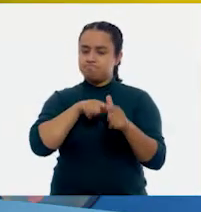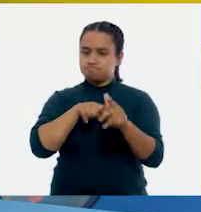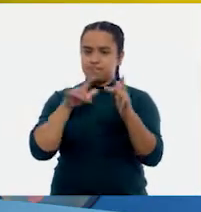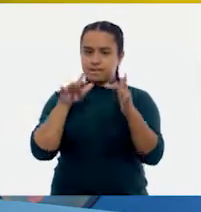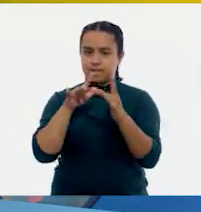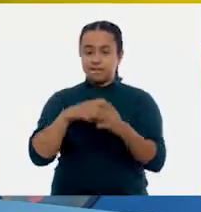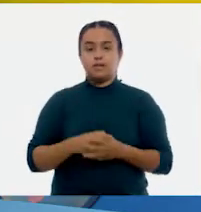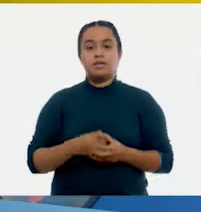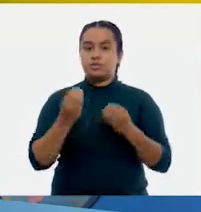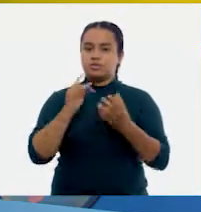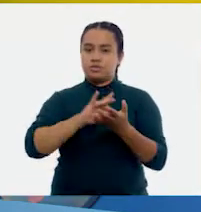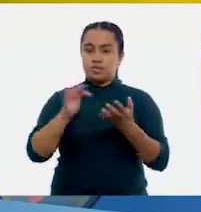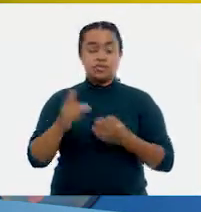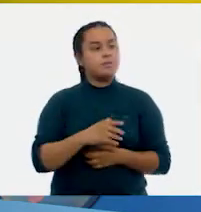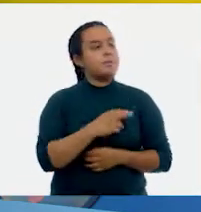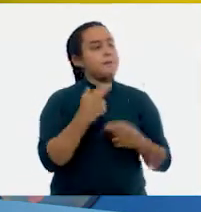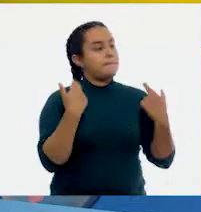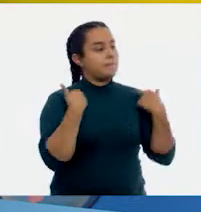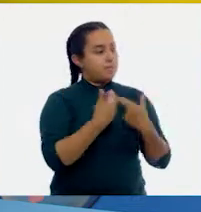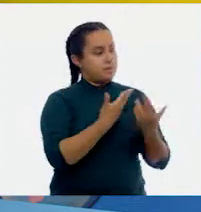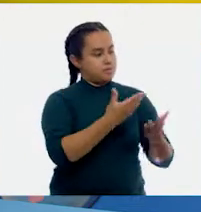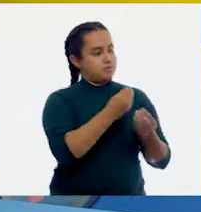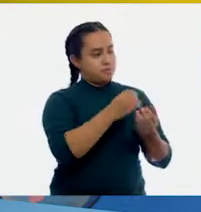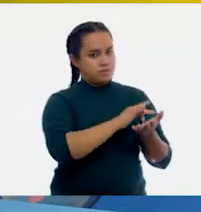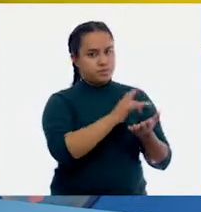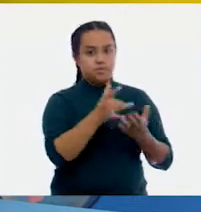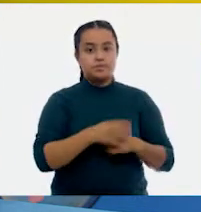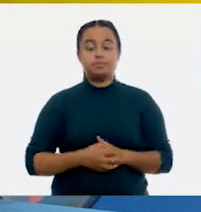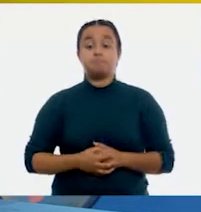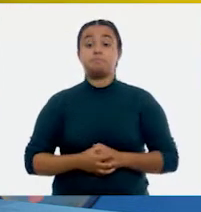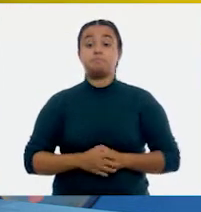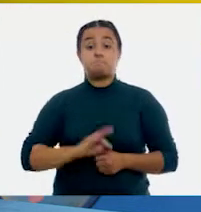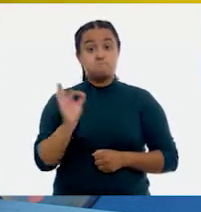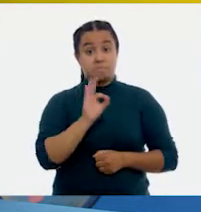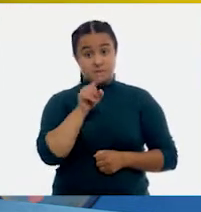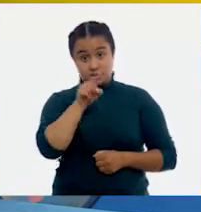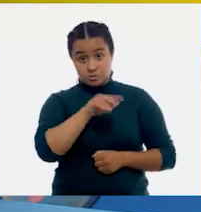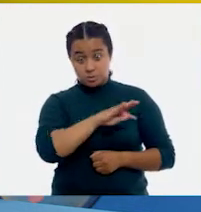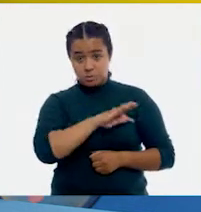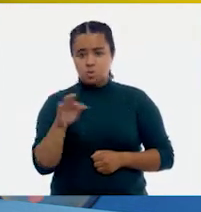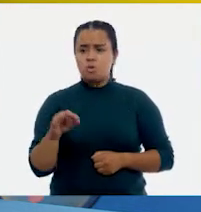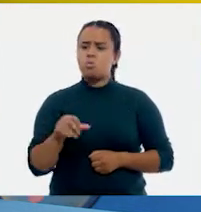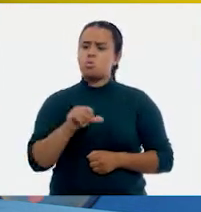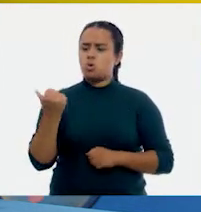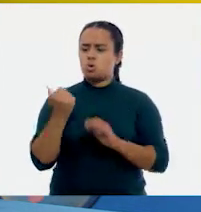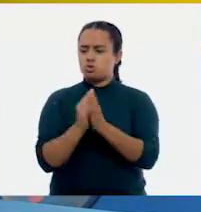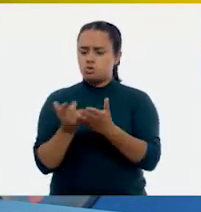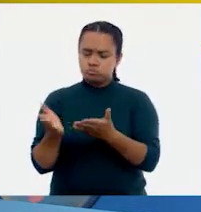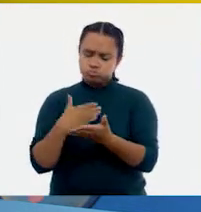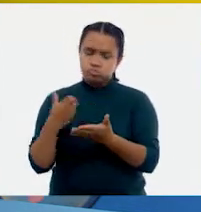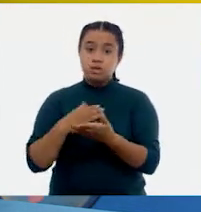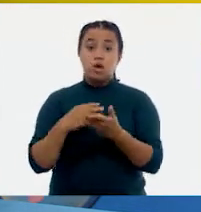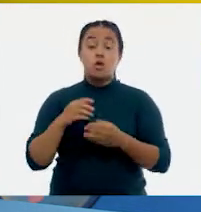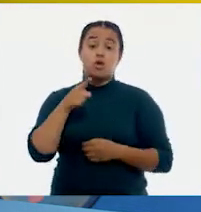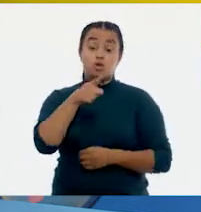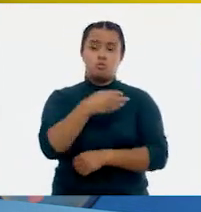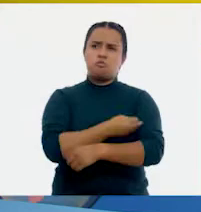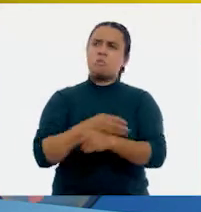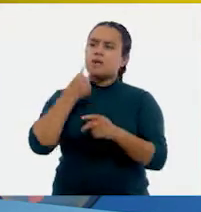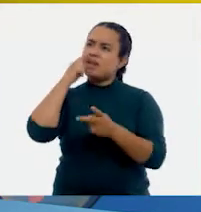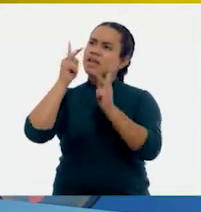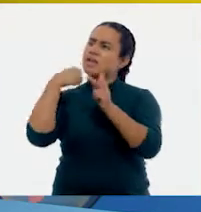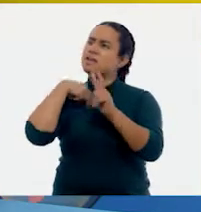Muchas gracias, Juan Carlos. Maestro Pedro, gracias a usted. Si te es posible, consulta otros libros y comenta el tema de hoy con tu